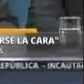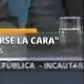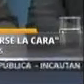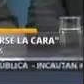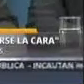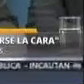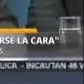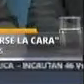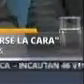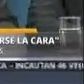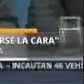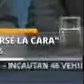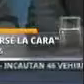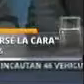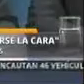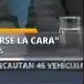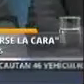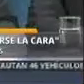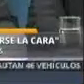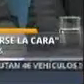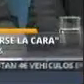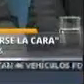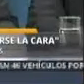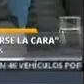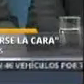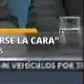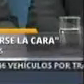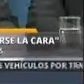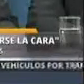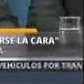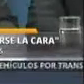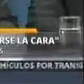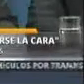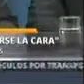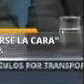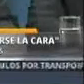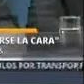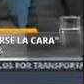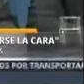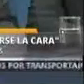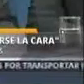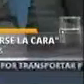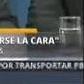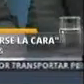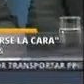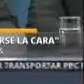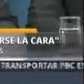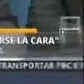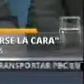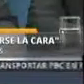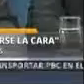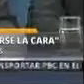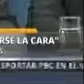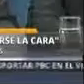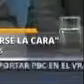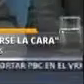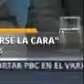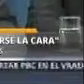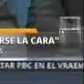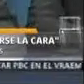la Corte Interamericana. No tenía el propósito, porque nuestra ejecutoria democrática así lo